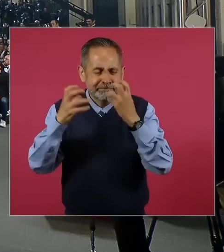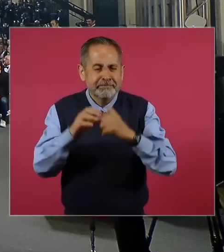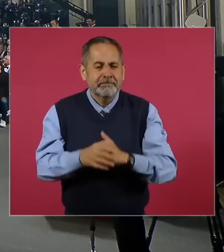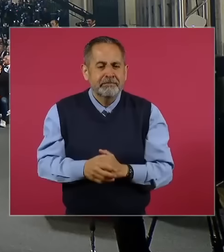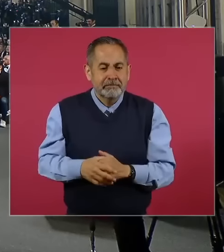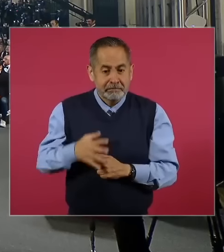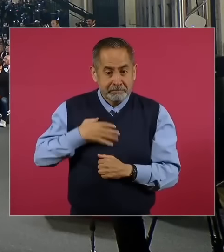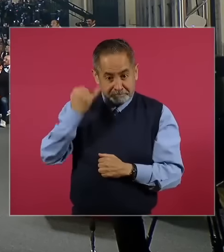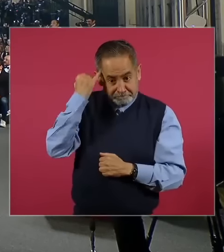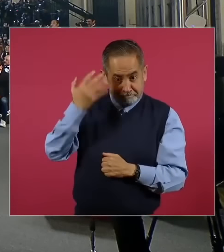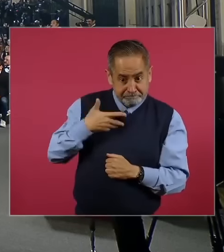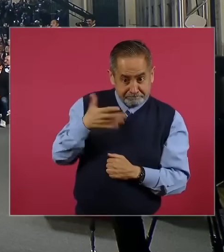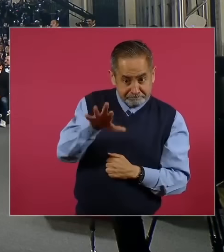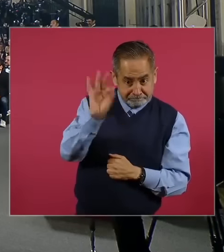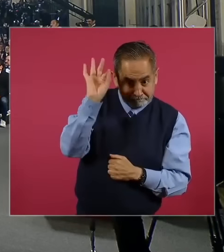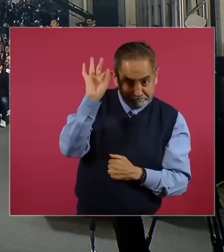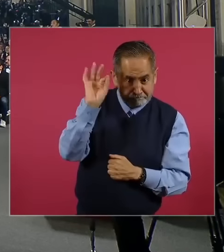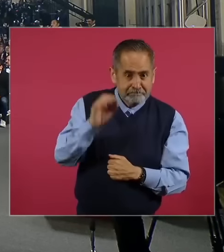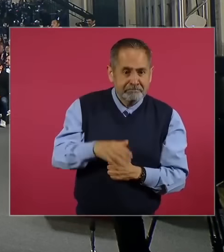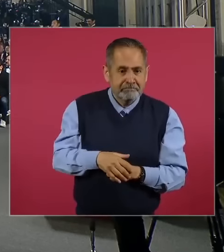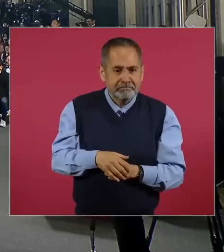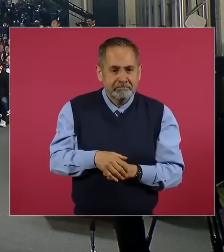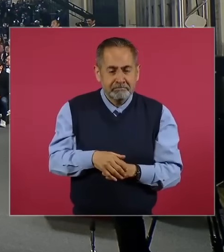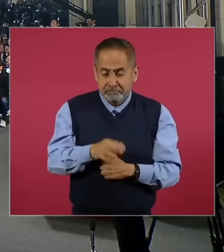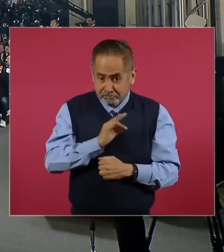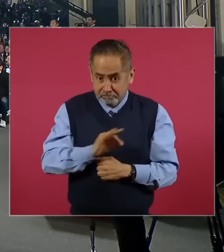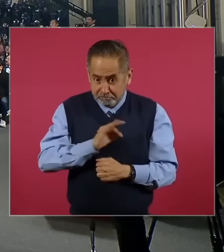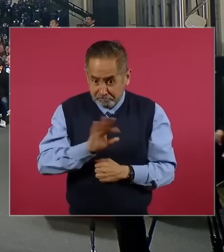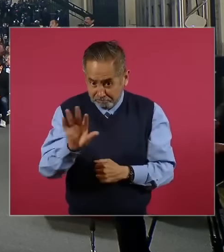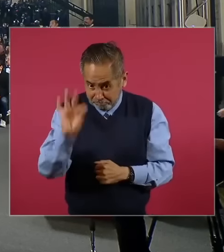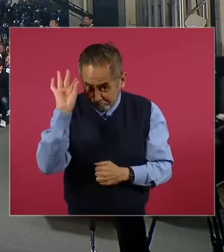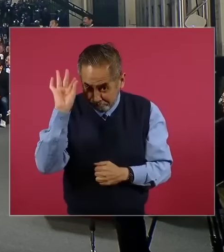¿Propongo yo? ¿Tengo posibilidad?